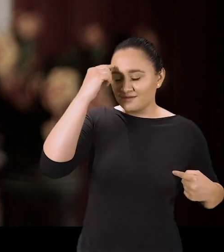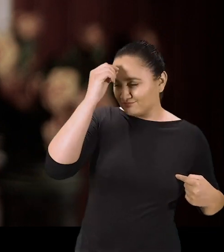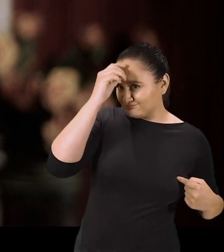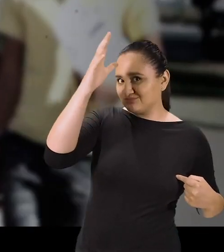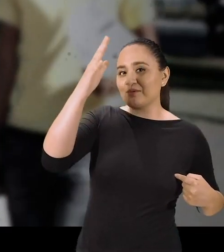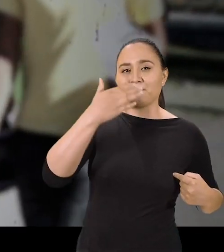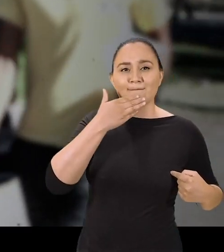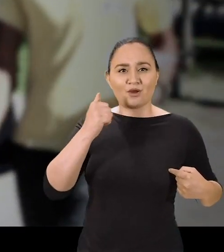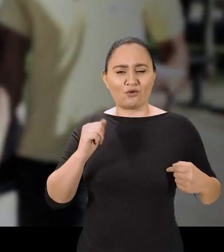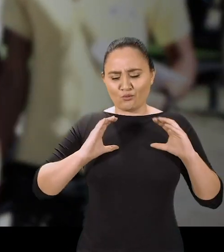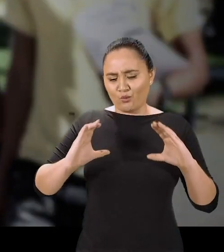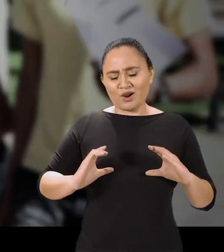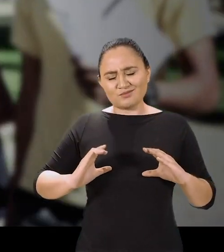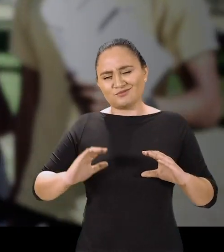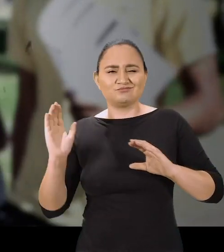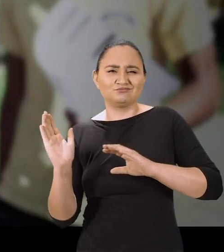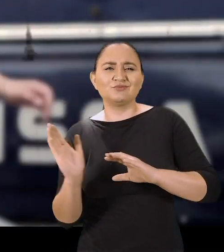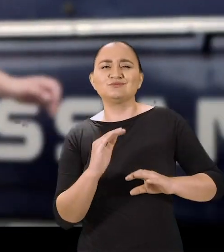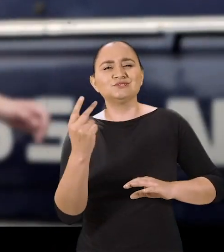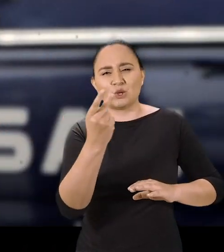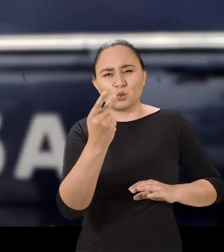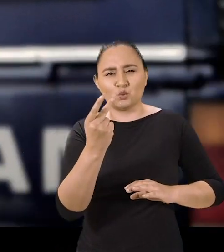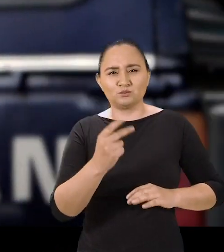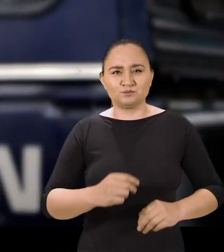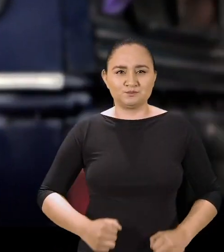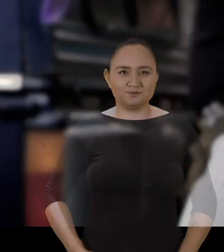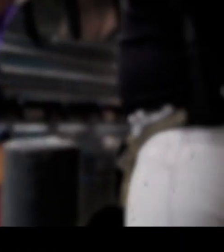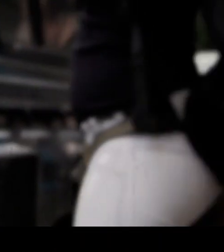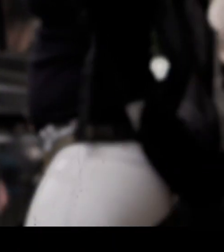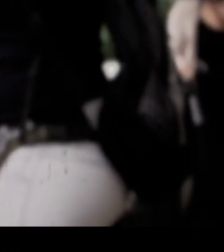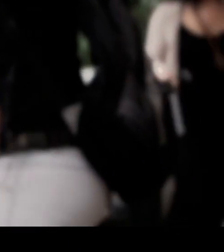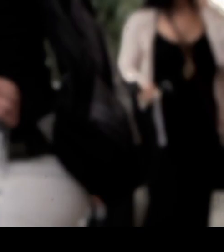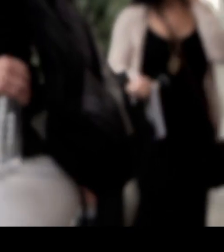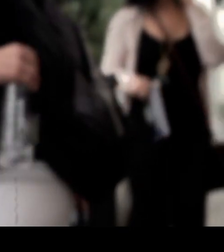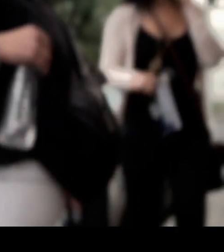lo que tienen en su cabeza y no como se ve